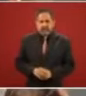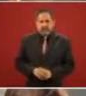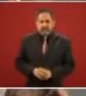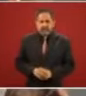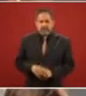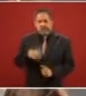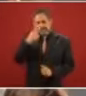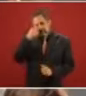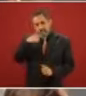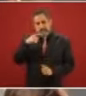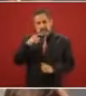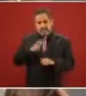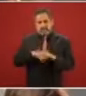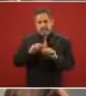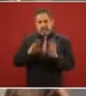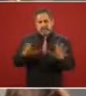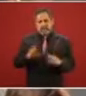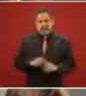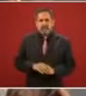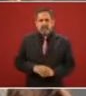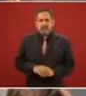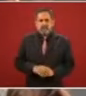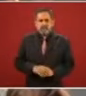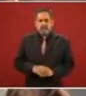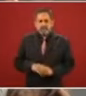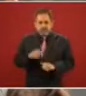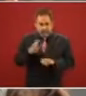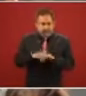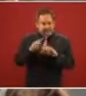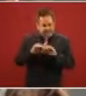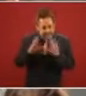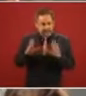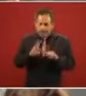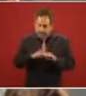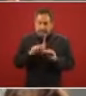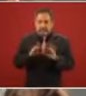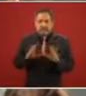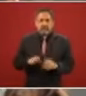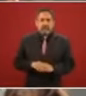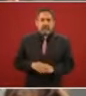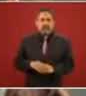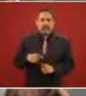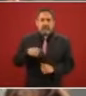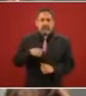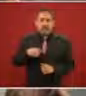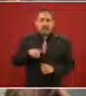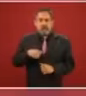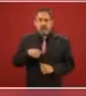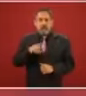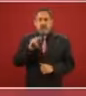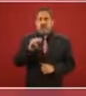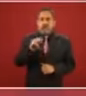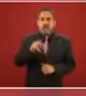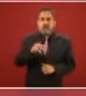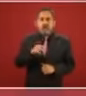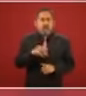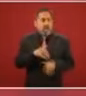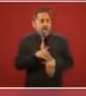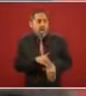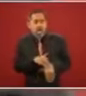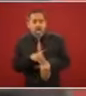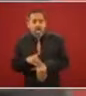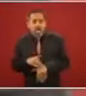Para que les quede claro, más claro todavía, yo no voy a ser rehén de